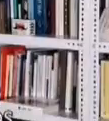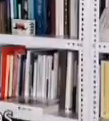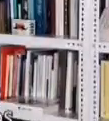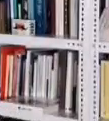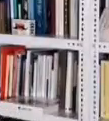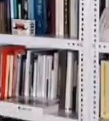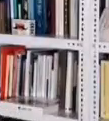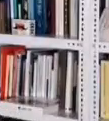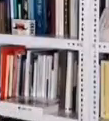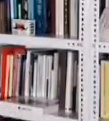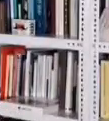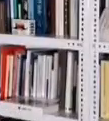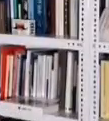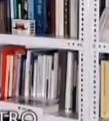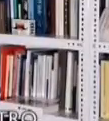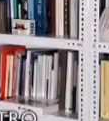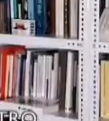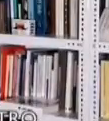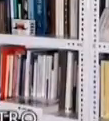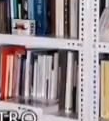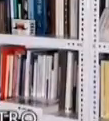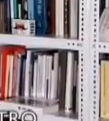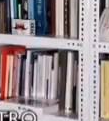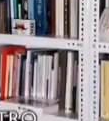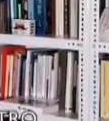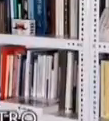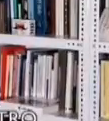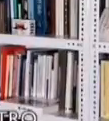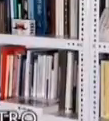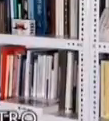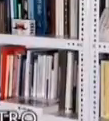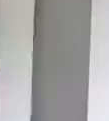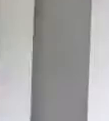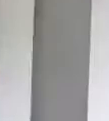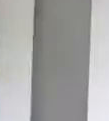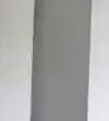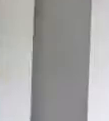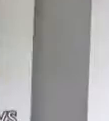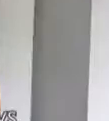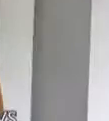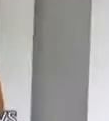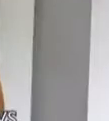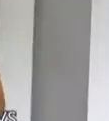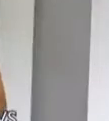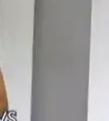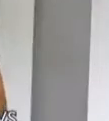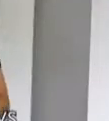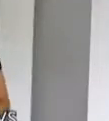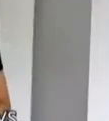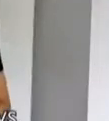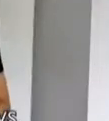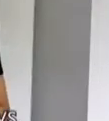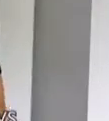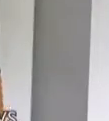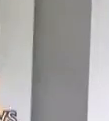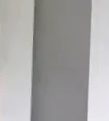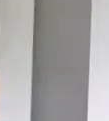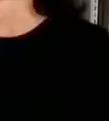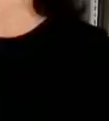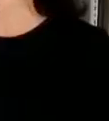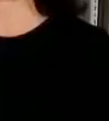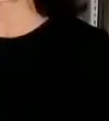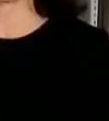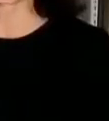que llegue a sus teléfonos. Tómense unos minutos para hacer el respectivo filtro. No nos convirtamos en víctimas de las fake